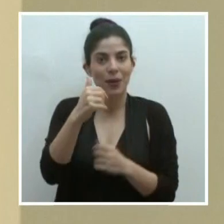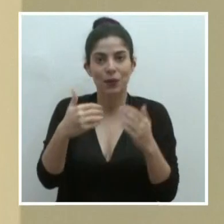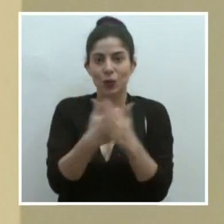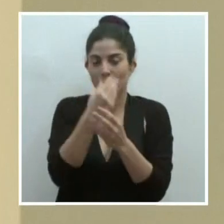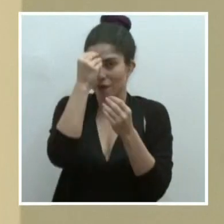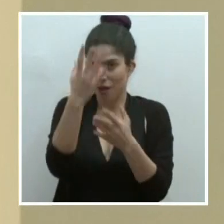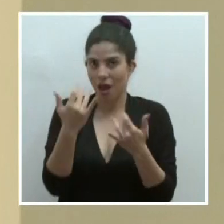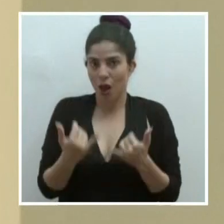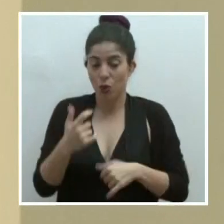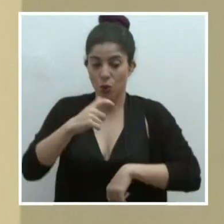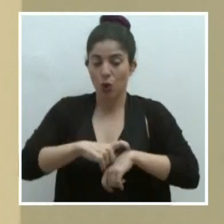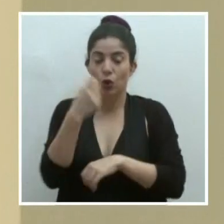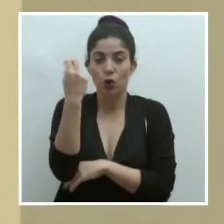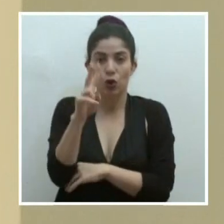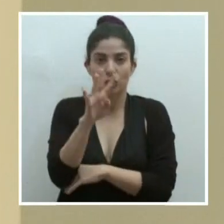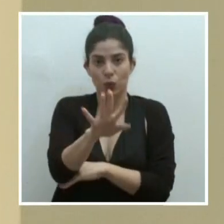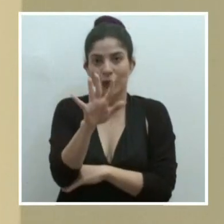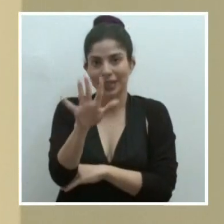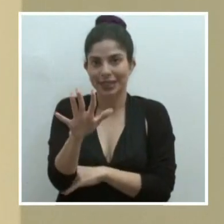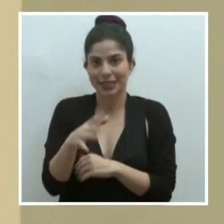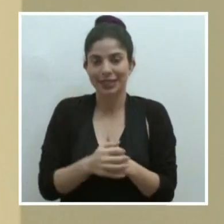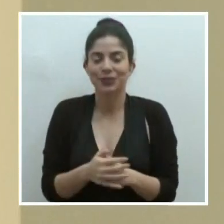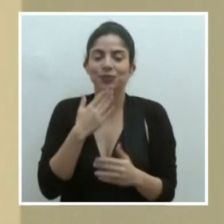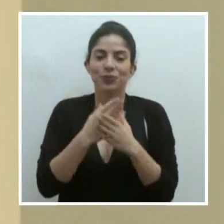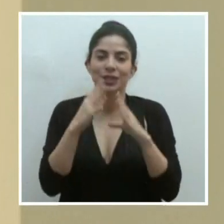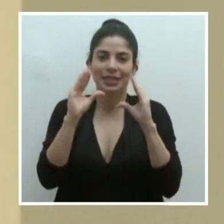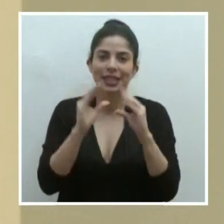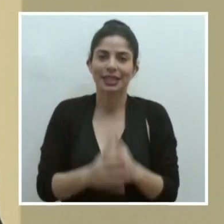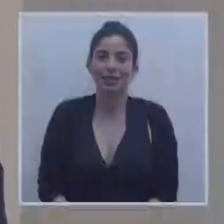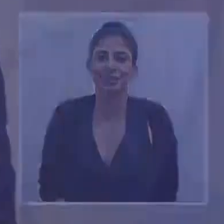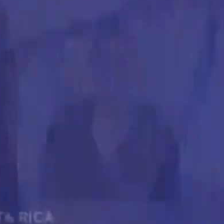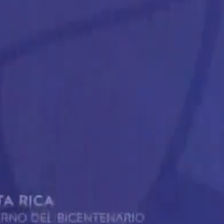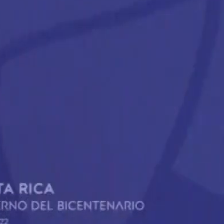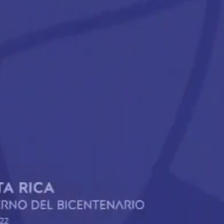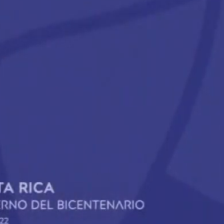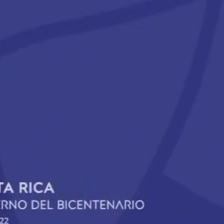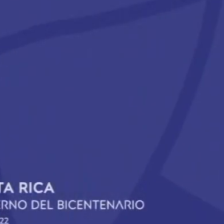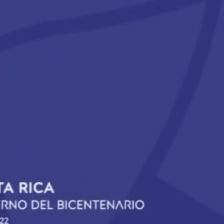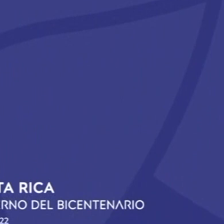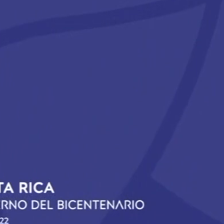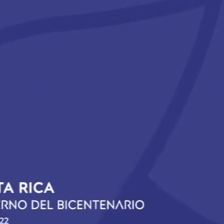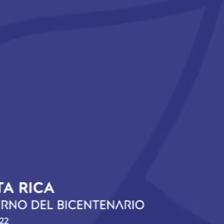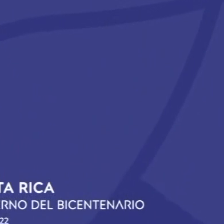con una nueva actualización al ser las 12:45. Muy buenas tardes.